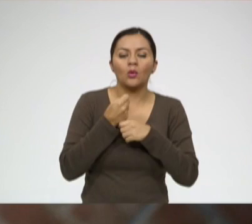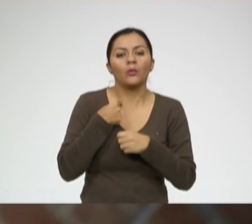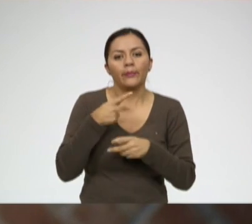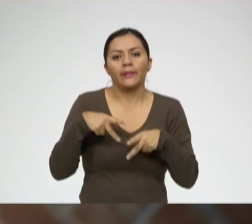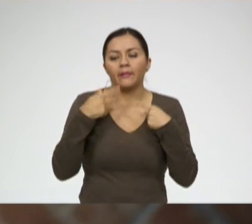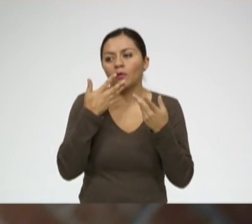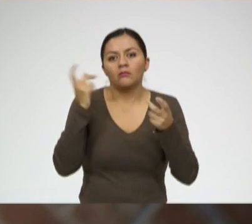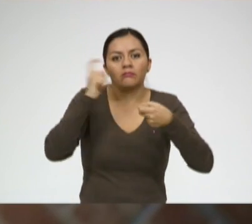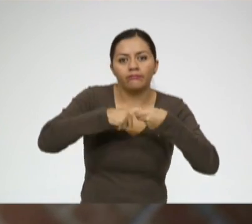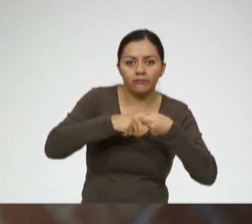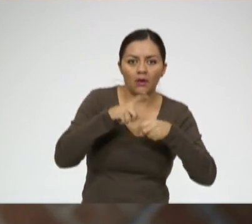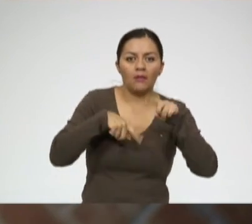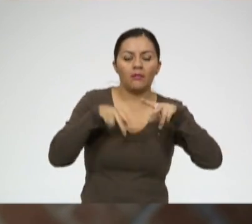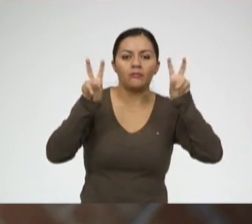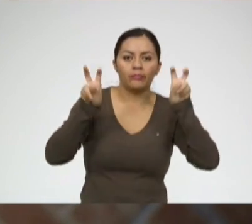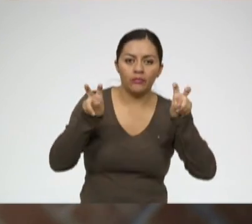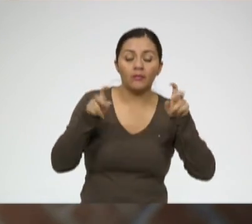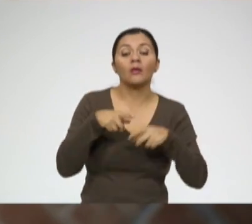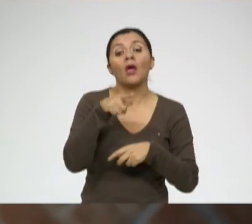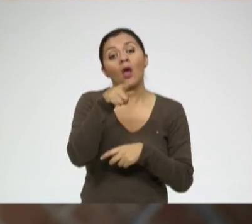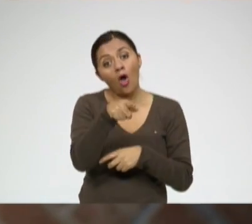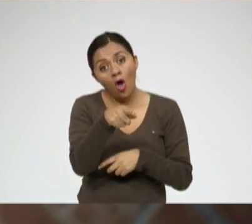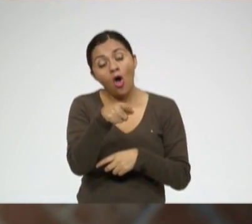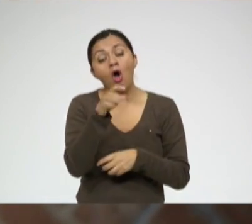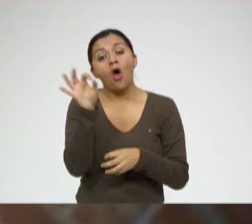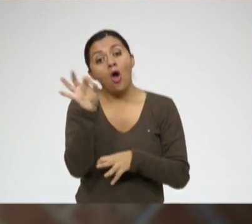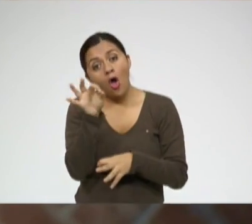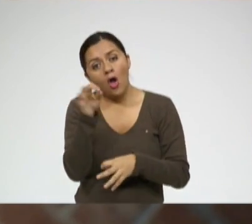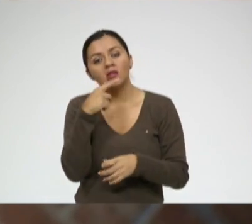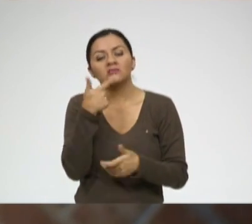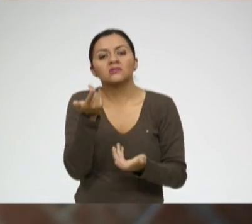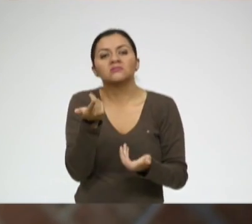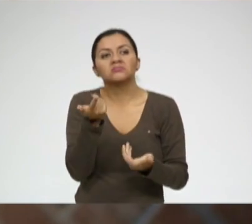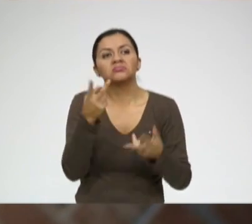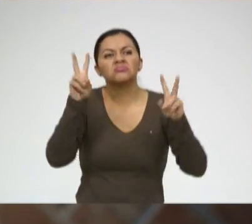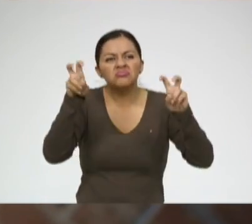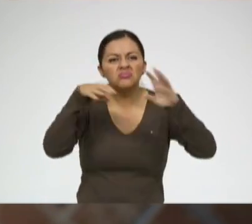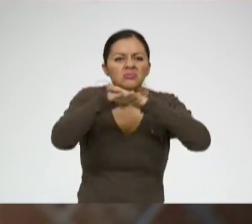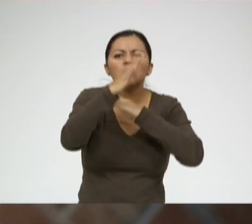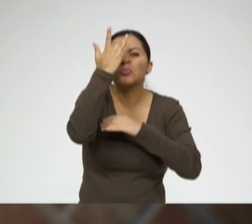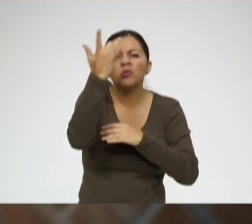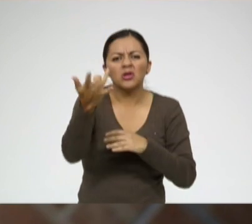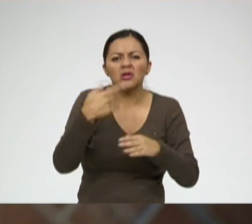pandilla o buscamos estar en un lugar así, es por la falta de